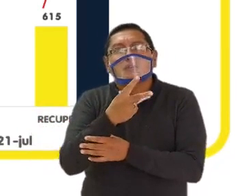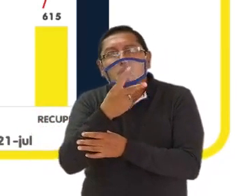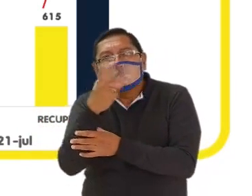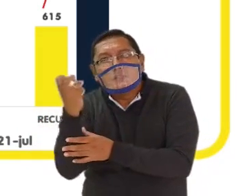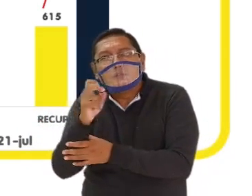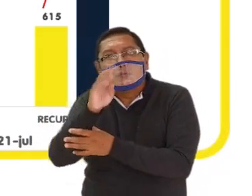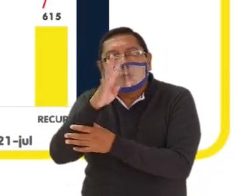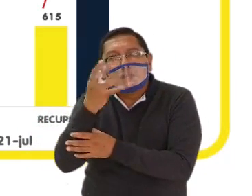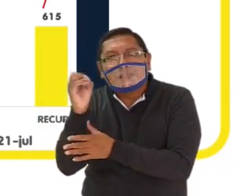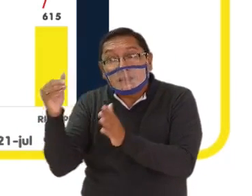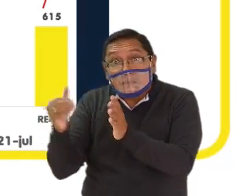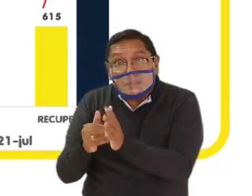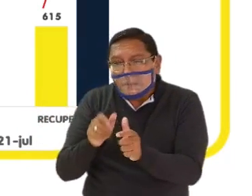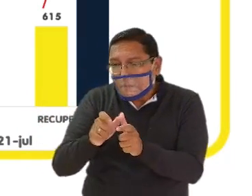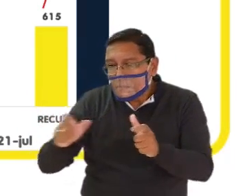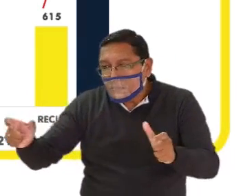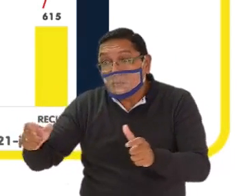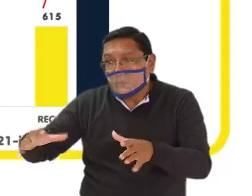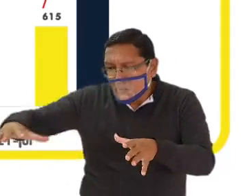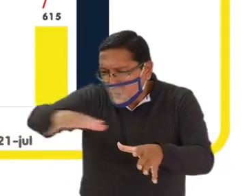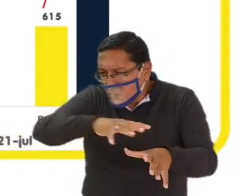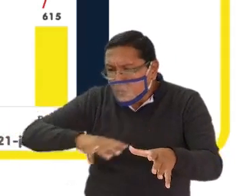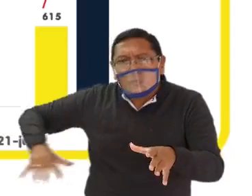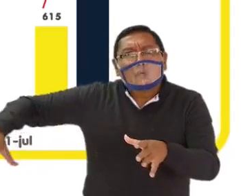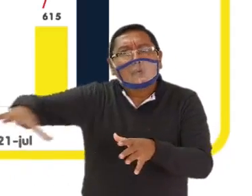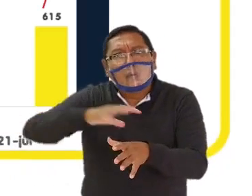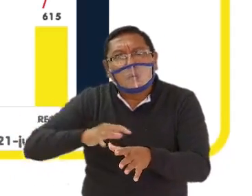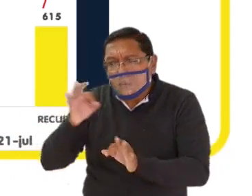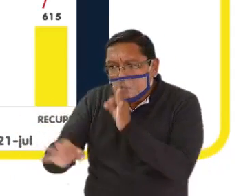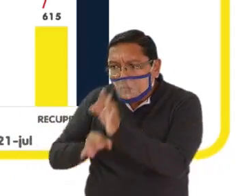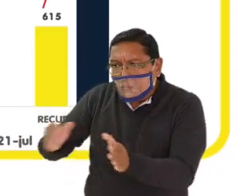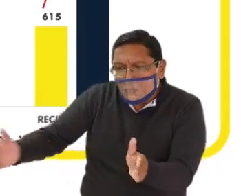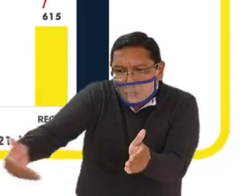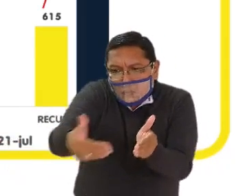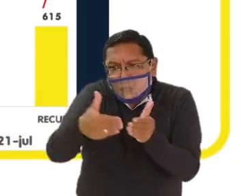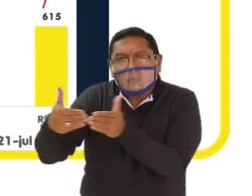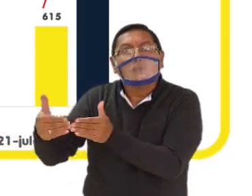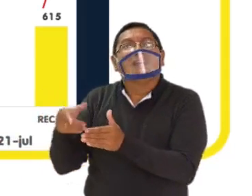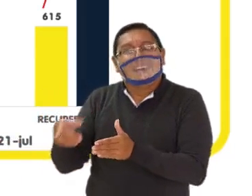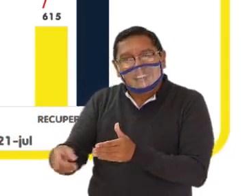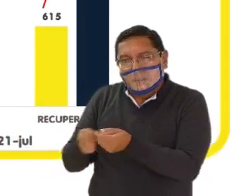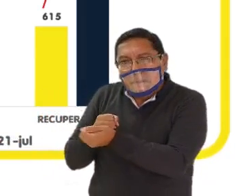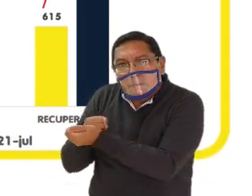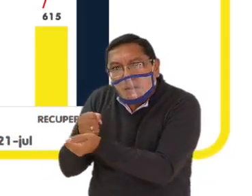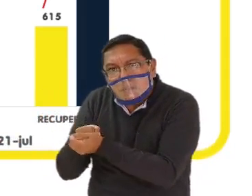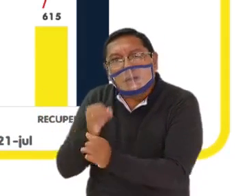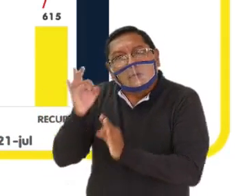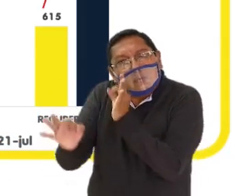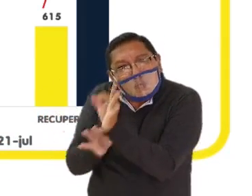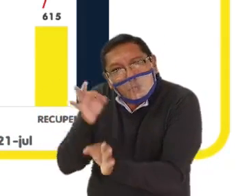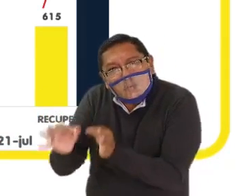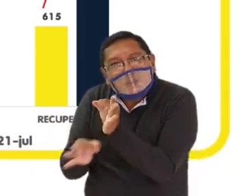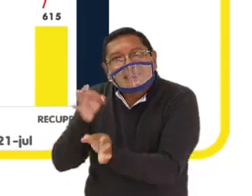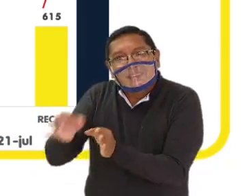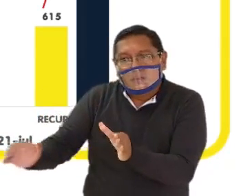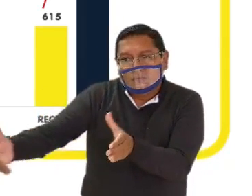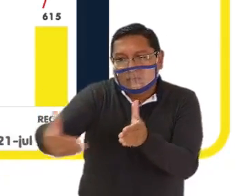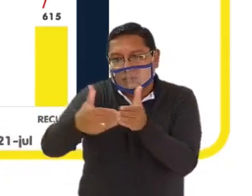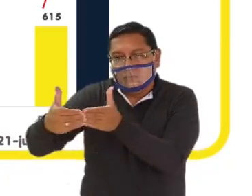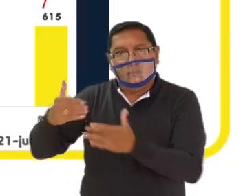mil habitantes que habitan en 8 kilómetros cuadrados y de esta manera fue como se concibió el cerco